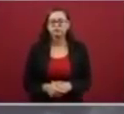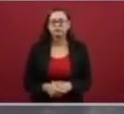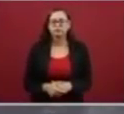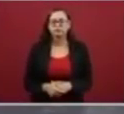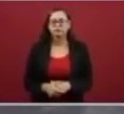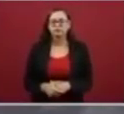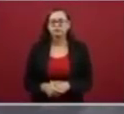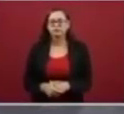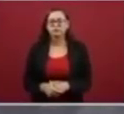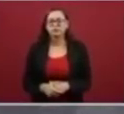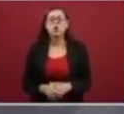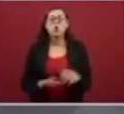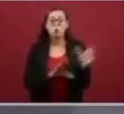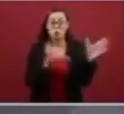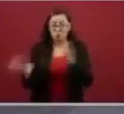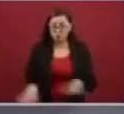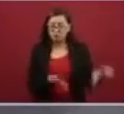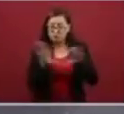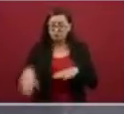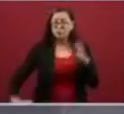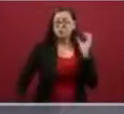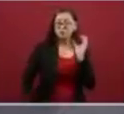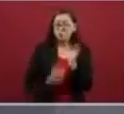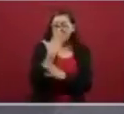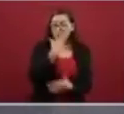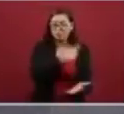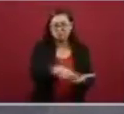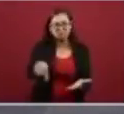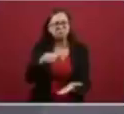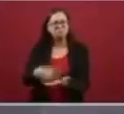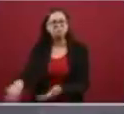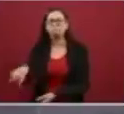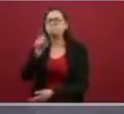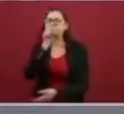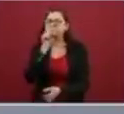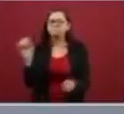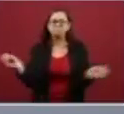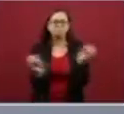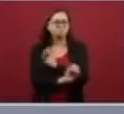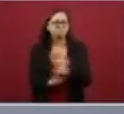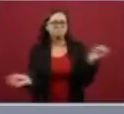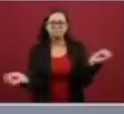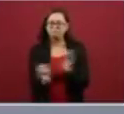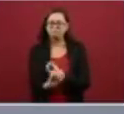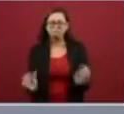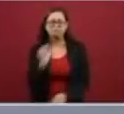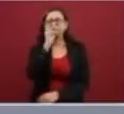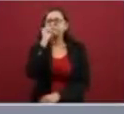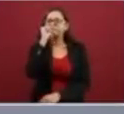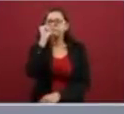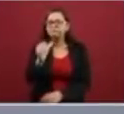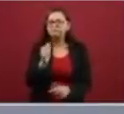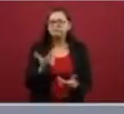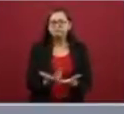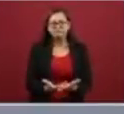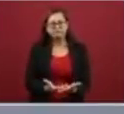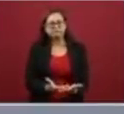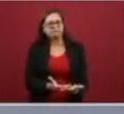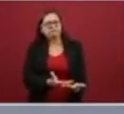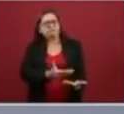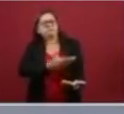adquisiciones de equipos de cómputo, que eran una importante